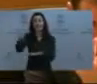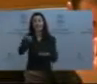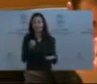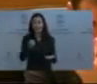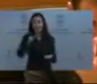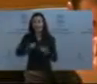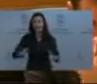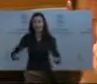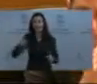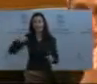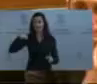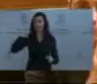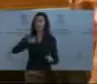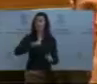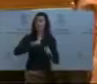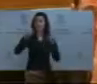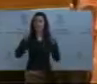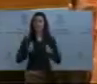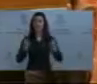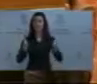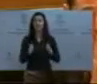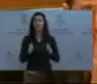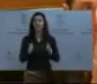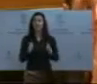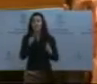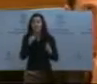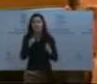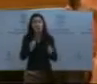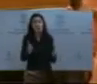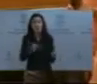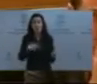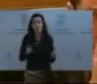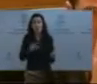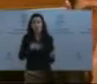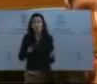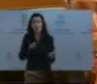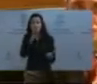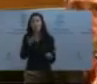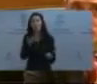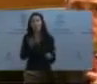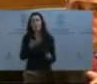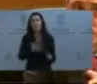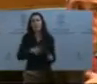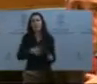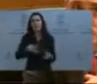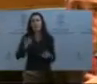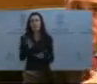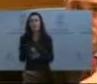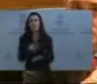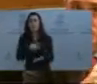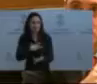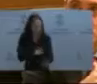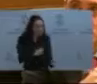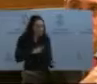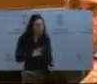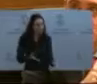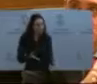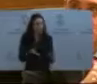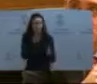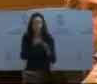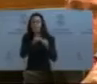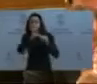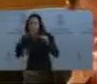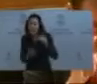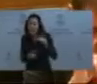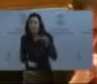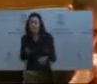residentes en los establecimientos del ERA que renunciaron a la herencia al no poder hacer frente a la deuda y que ahora Señoría, comprueban concluya. que el importe es inferior a lo que